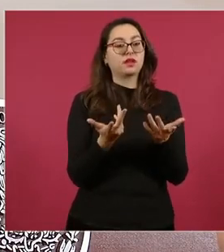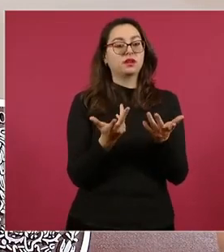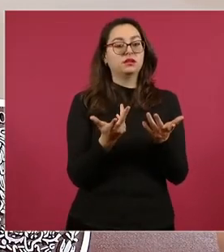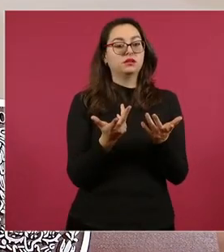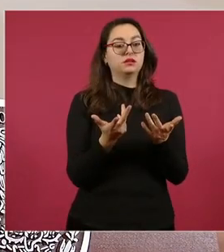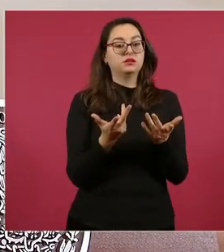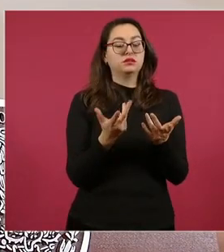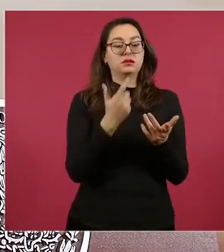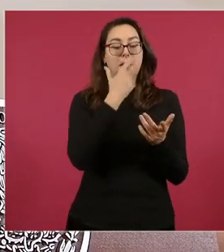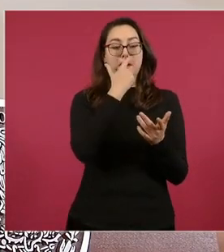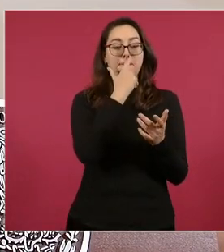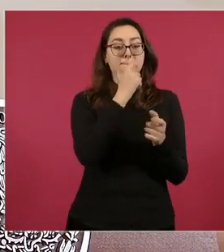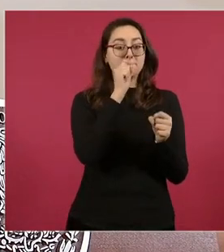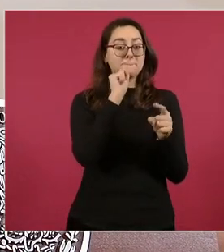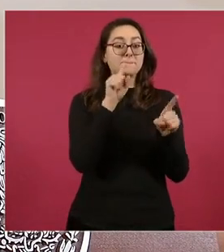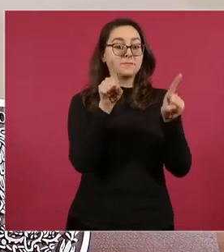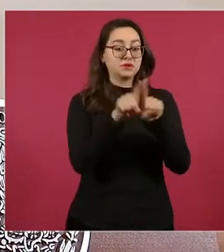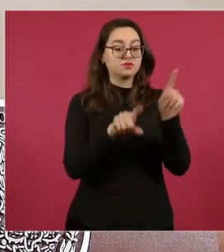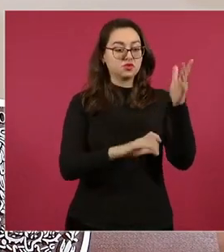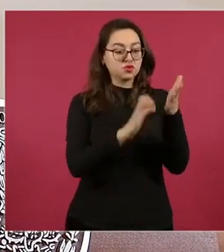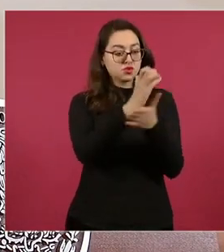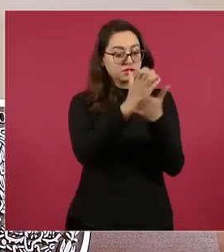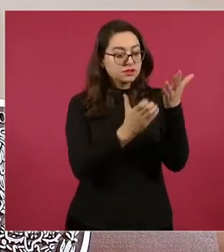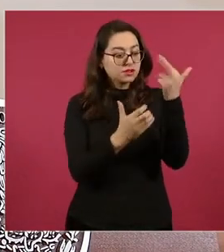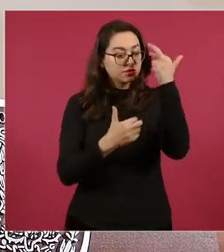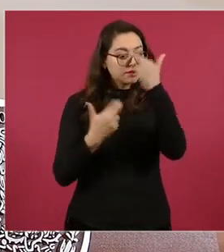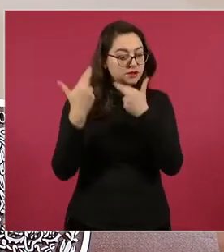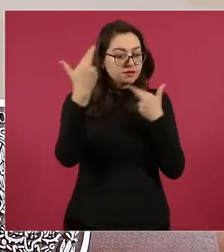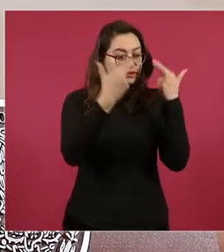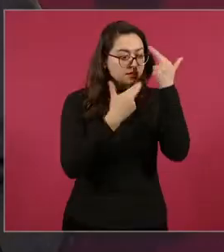Se mejoraron las condiciones de los contratos,